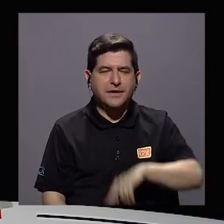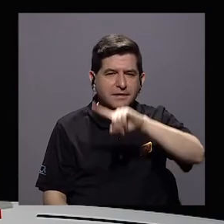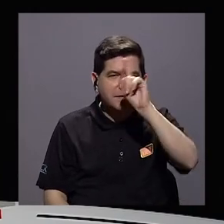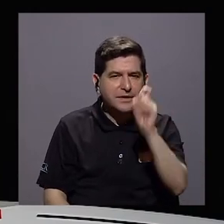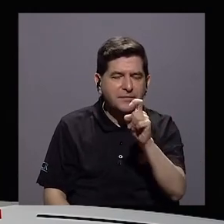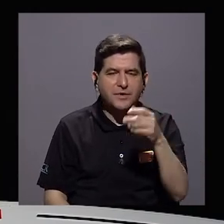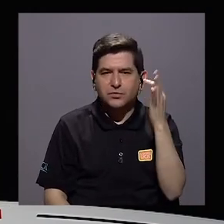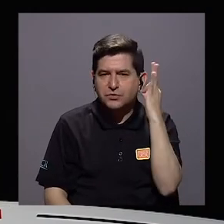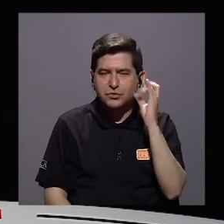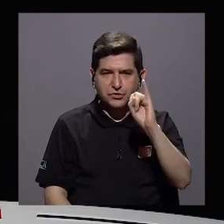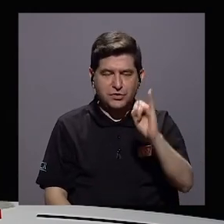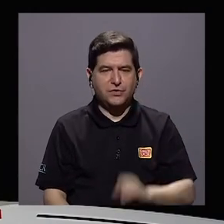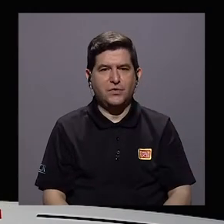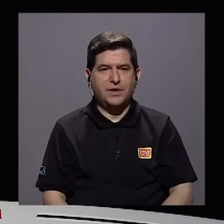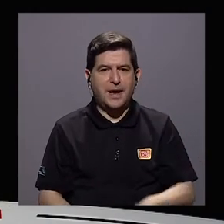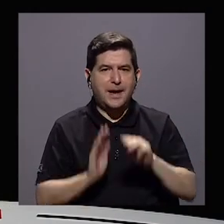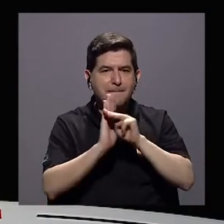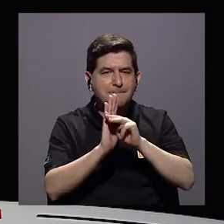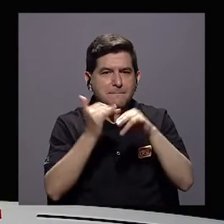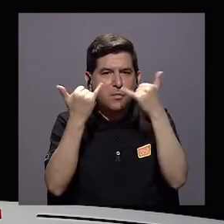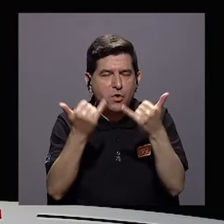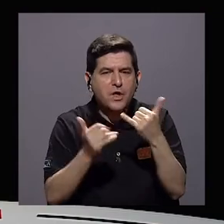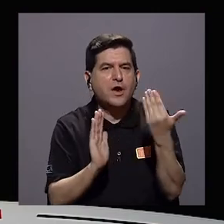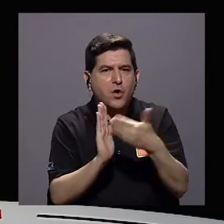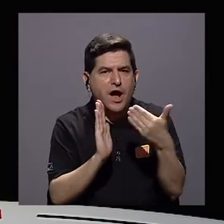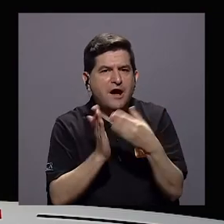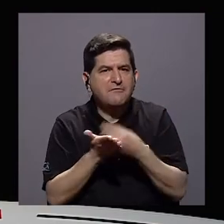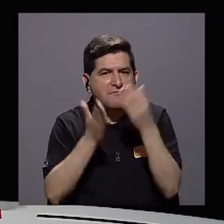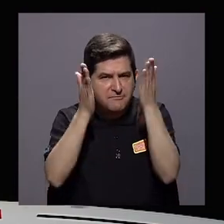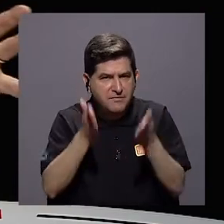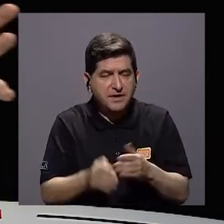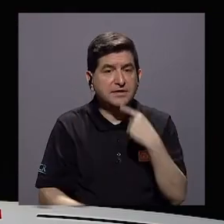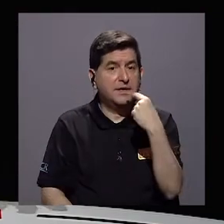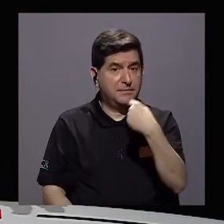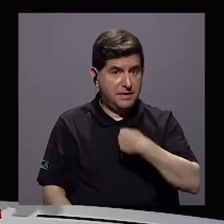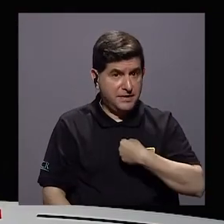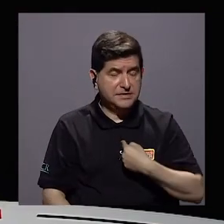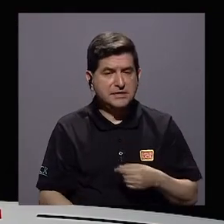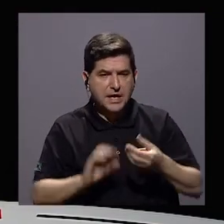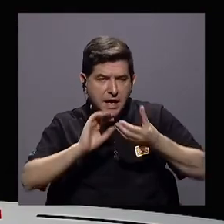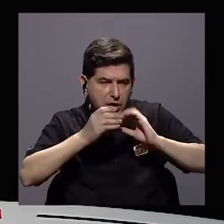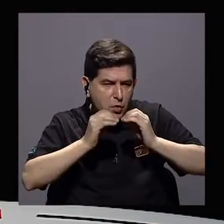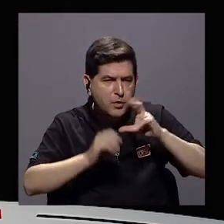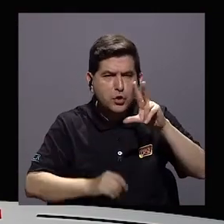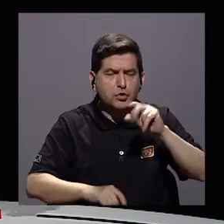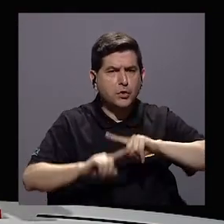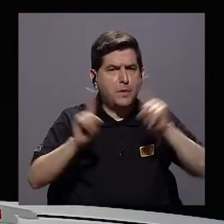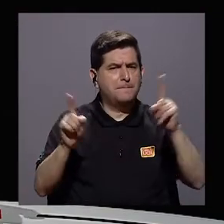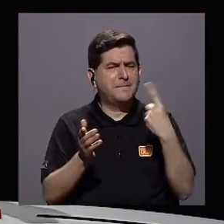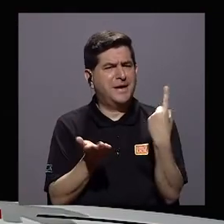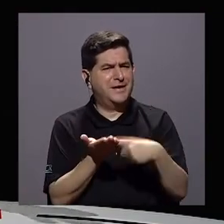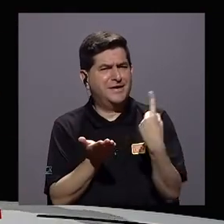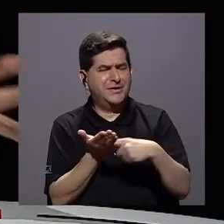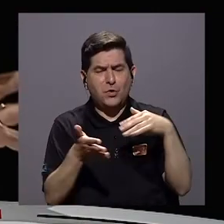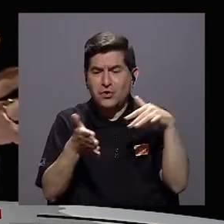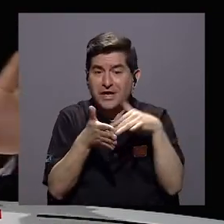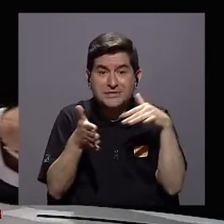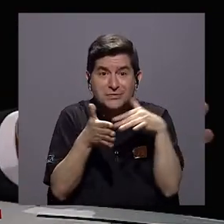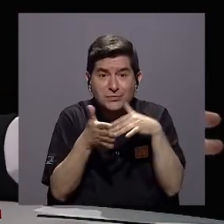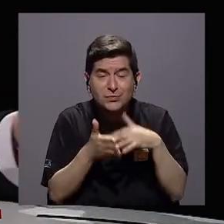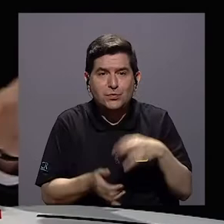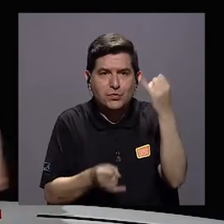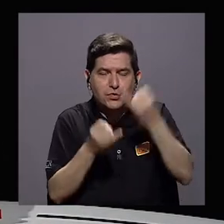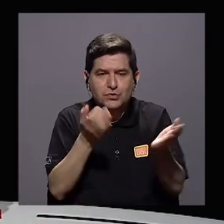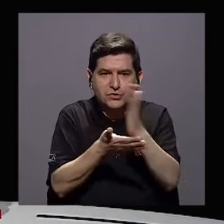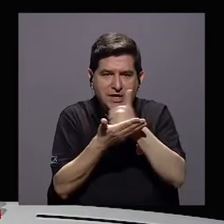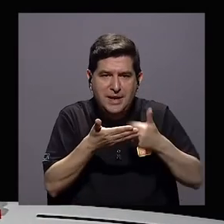¿el modelo actual perjudica verdaderamente a los consumidores? Porque usted me decía que en balance no, pero entonces el gran debate está en estos estudios que